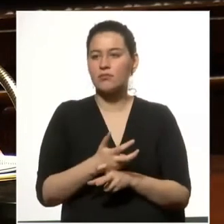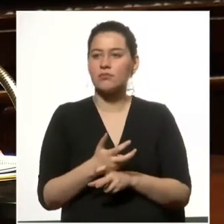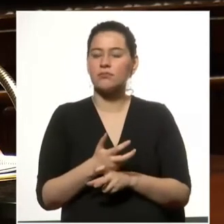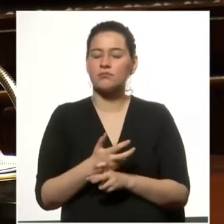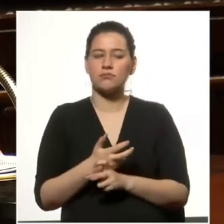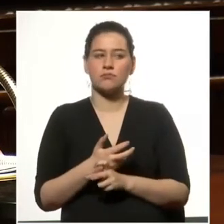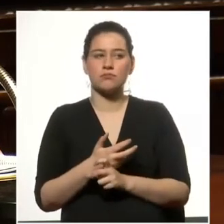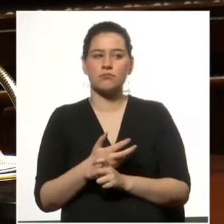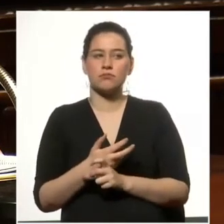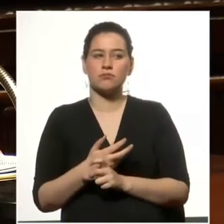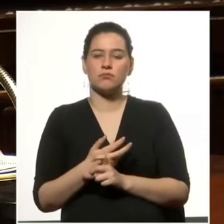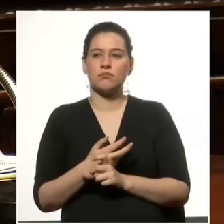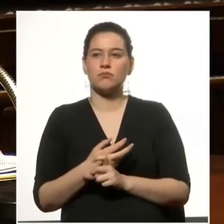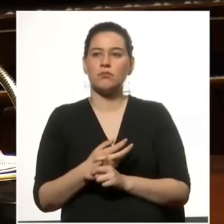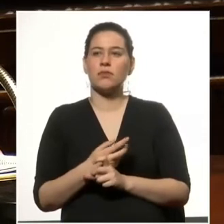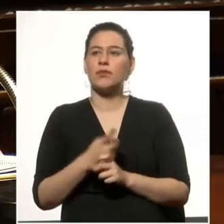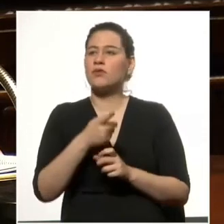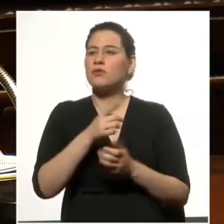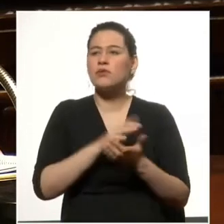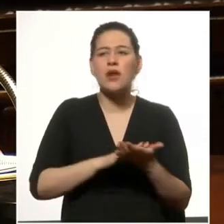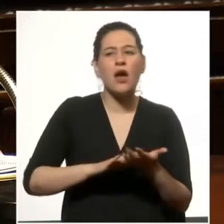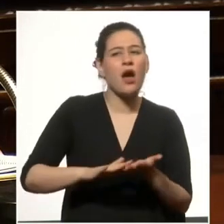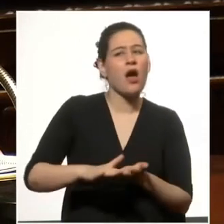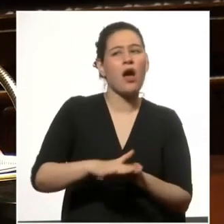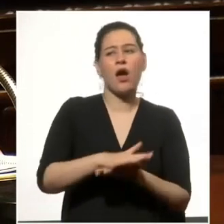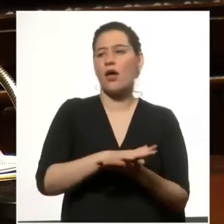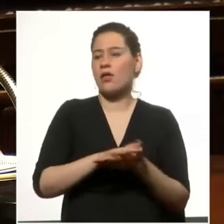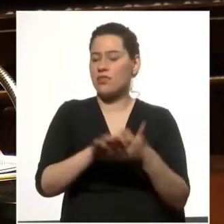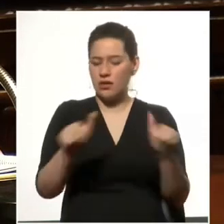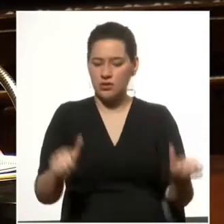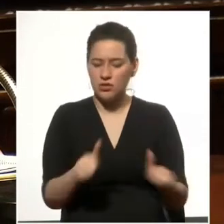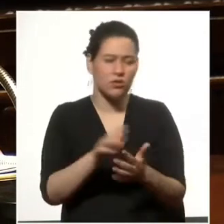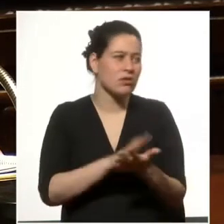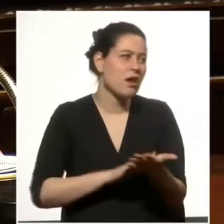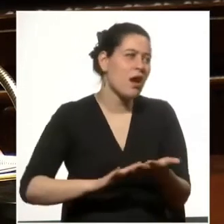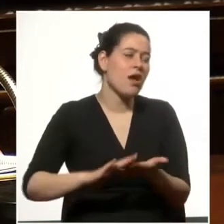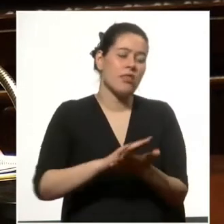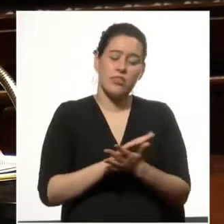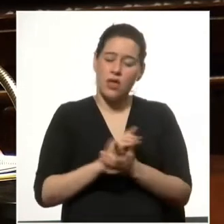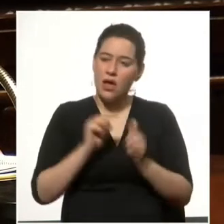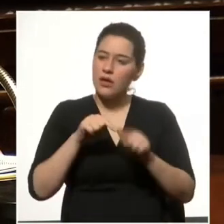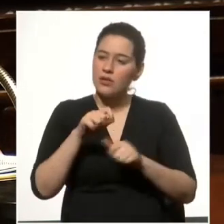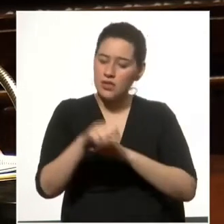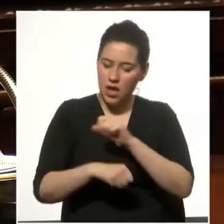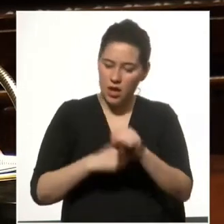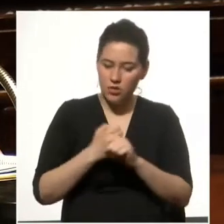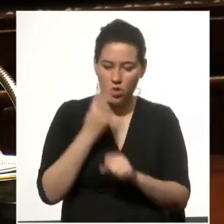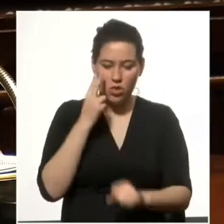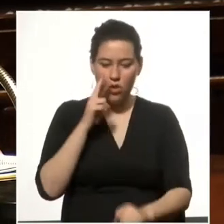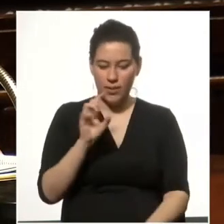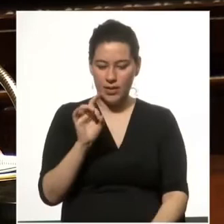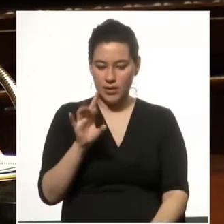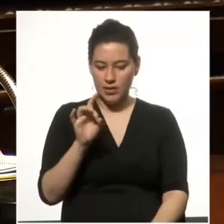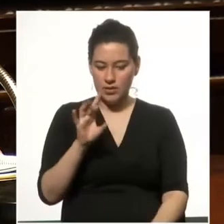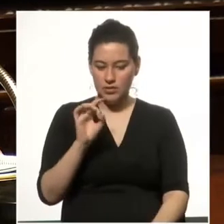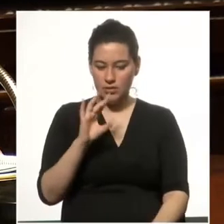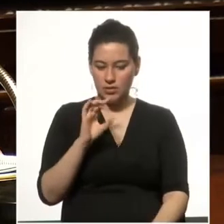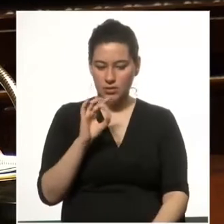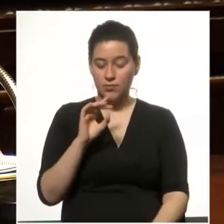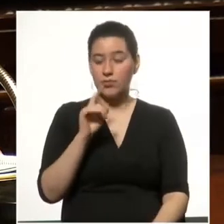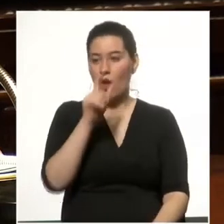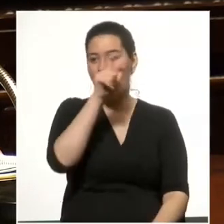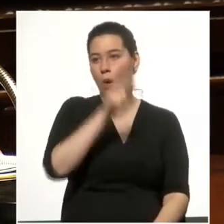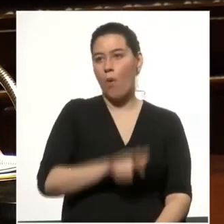que hicieran absolutamente nada al respecto. En ese año, en el 2015, el doctor